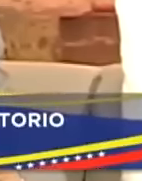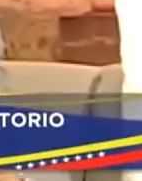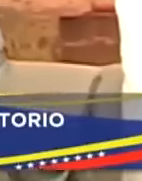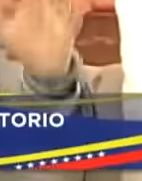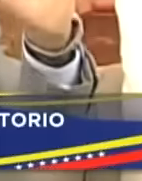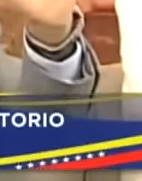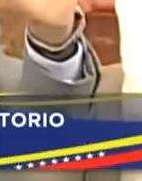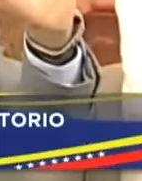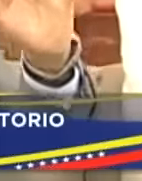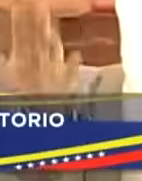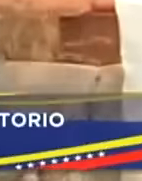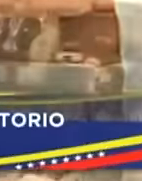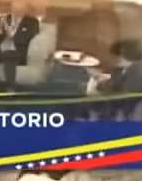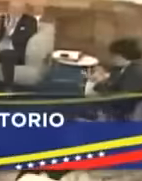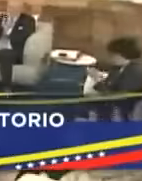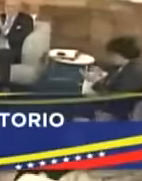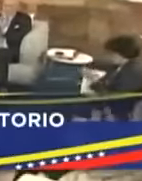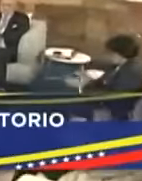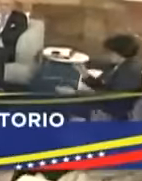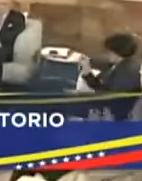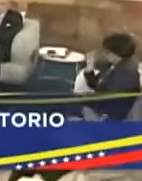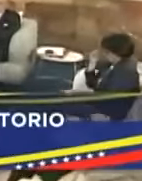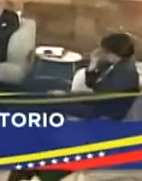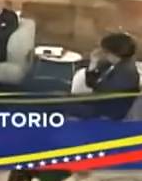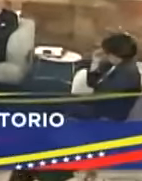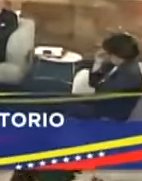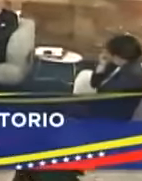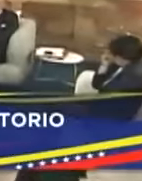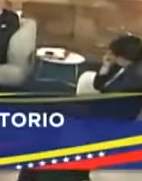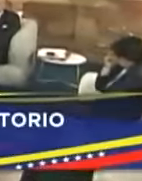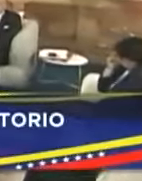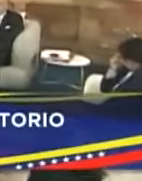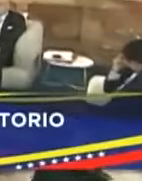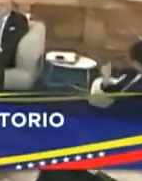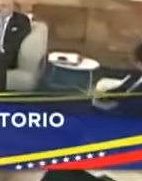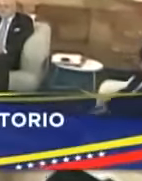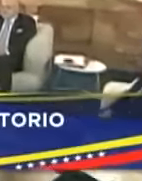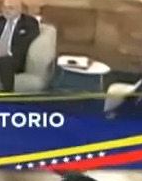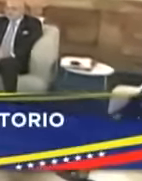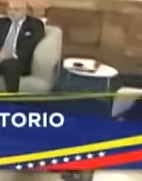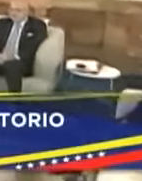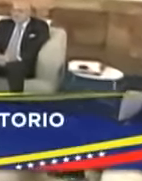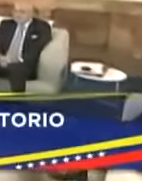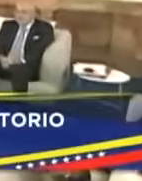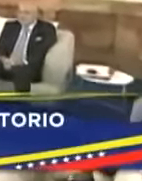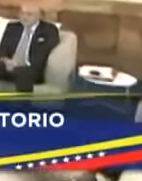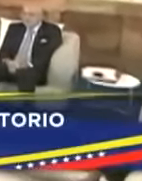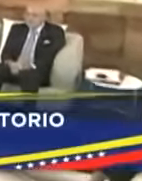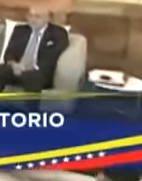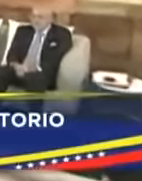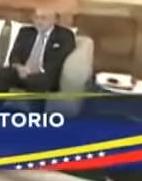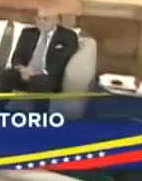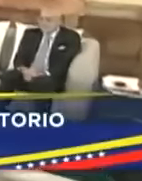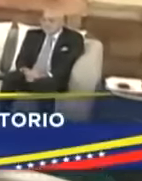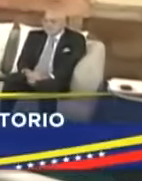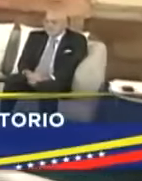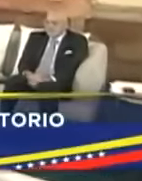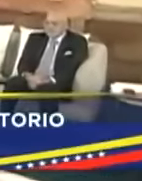pueblo de Venezuela en 200 años de república. Aquel referéndum que pretendió ser revocatorio y